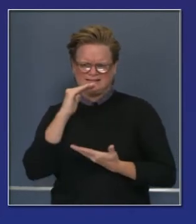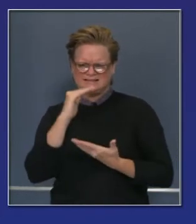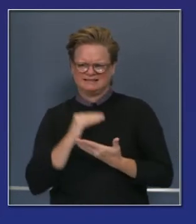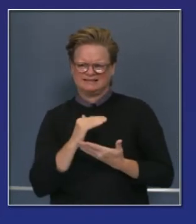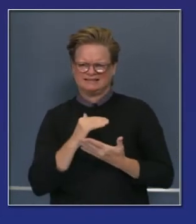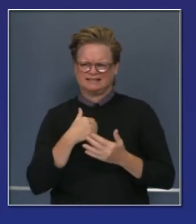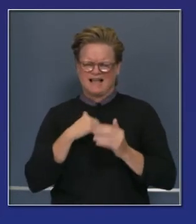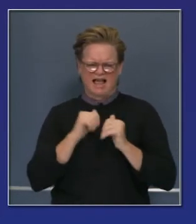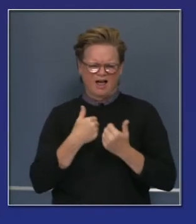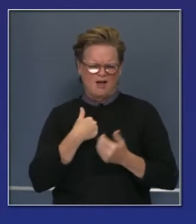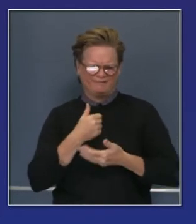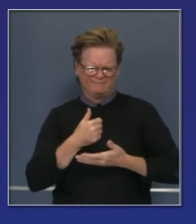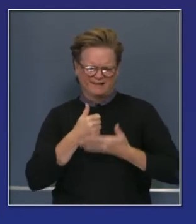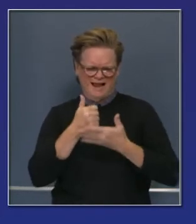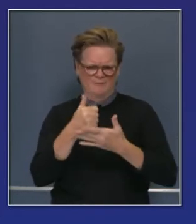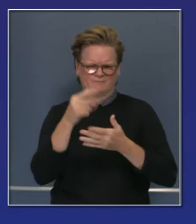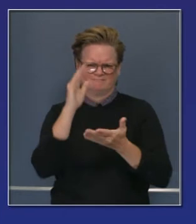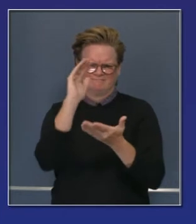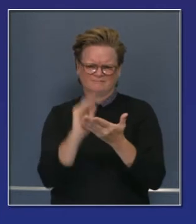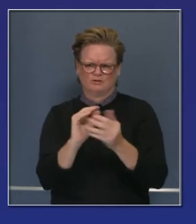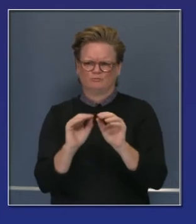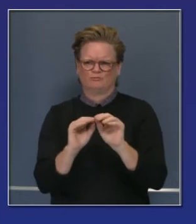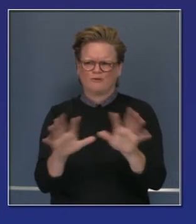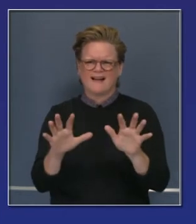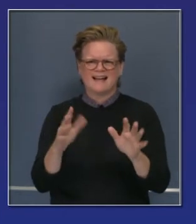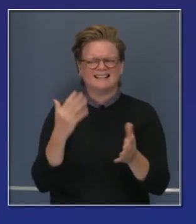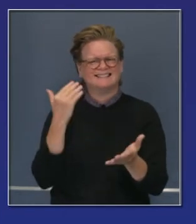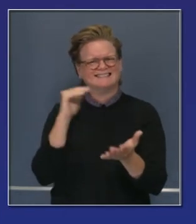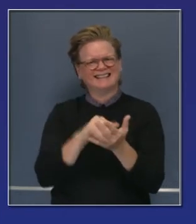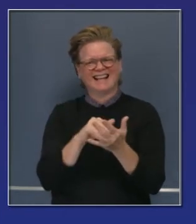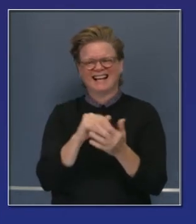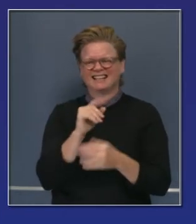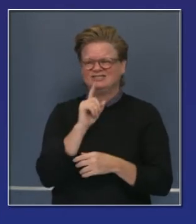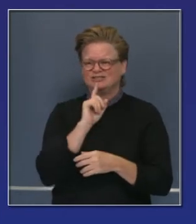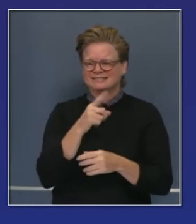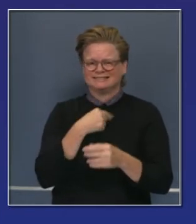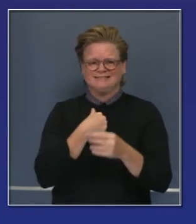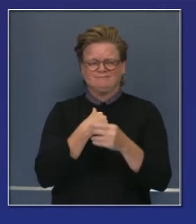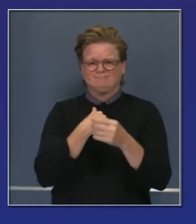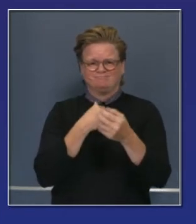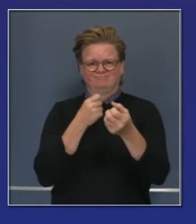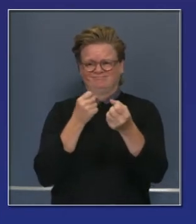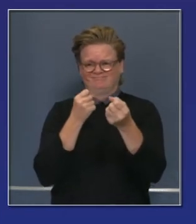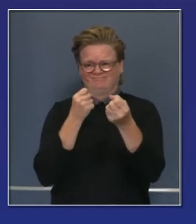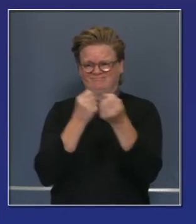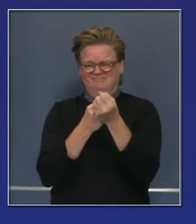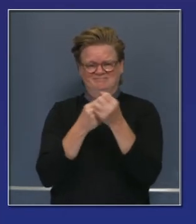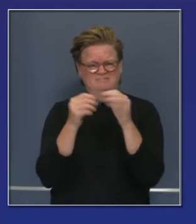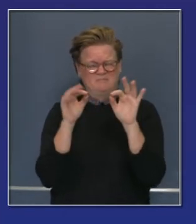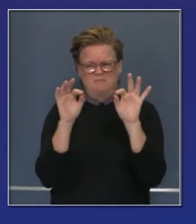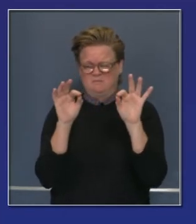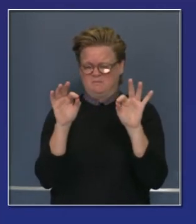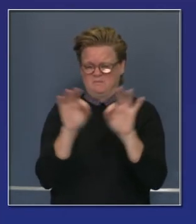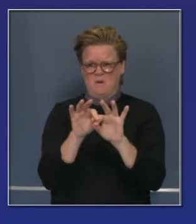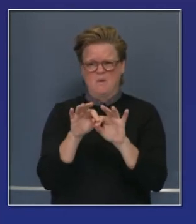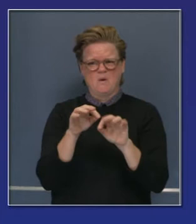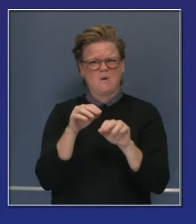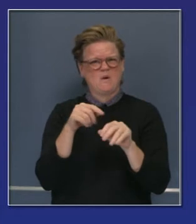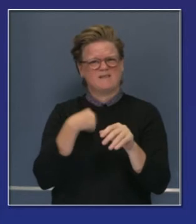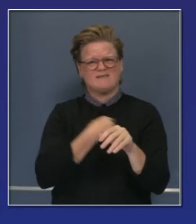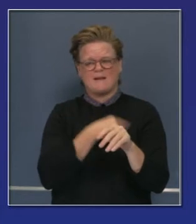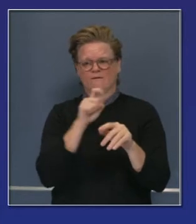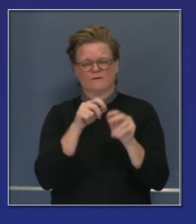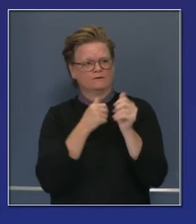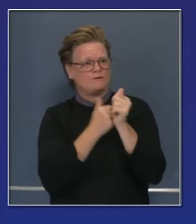nueva protocolo? Algo es que realmente debemos mantenernos firmes. El criterio que se